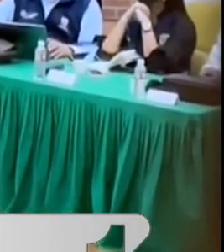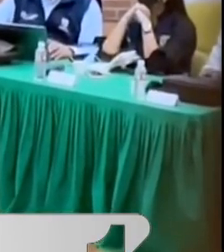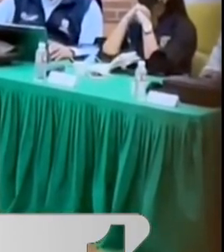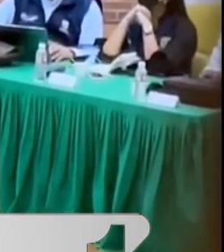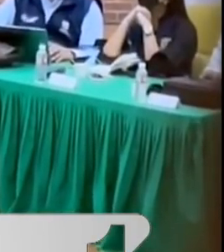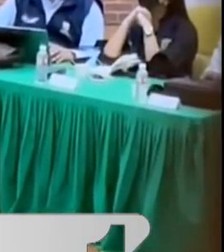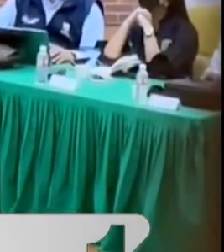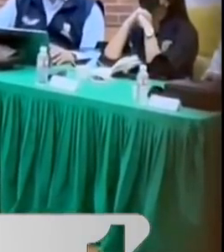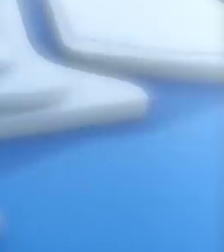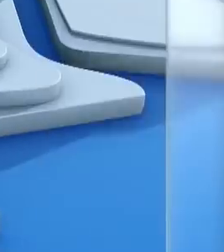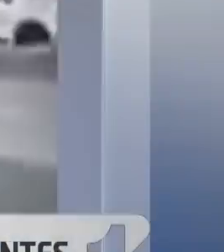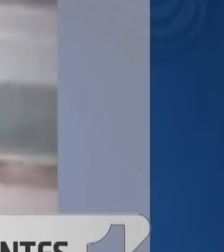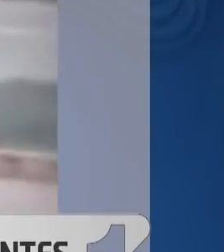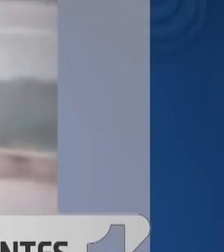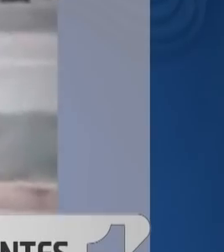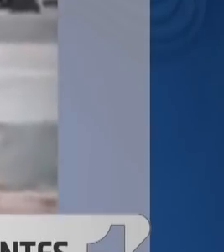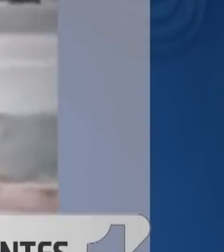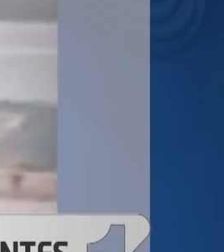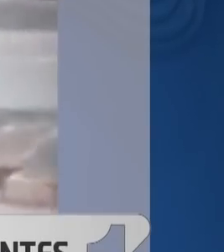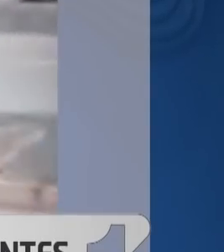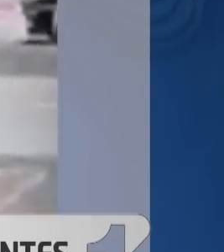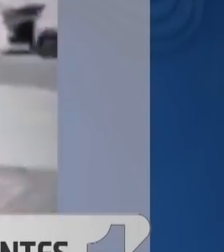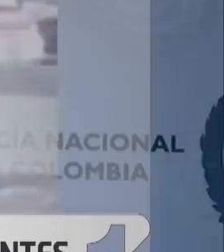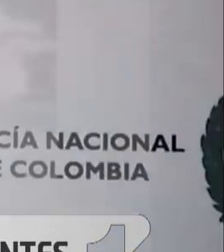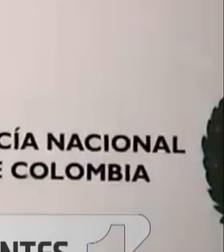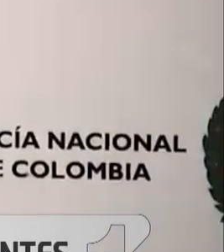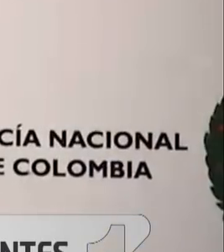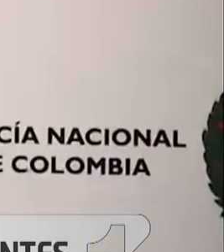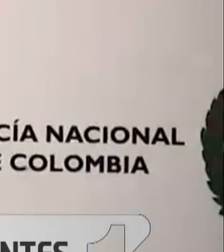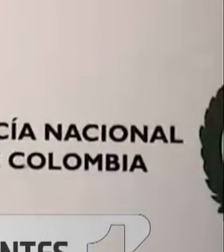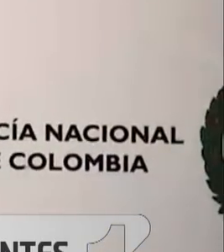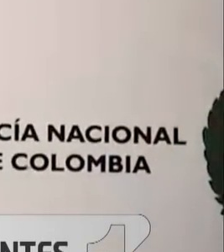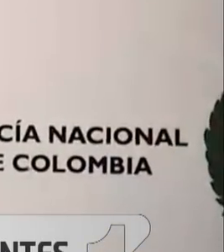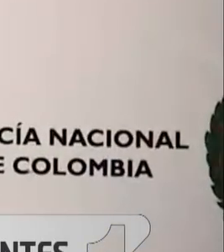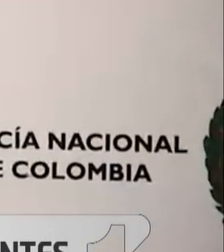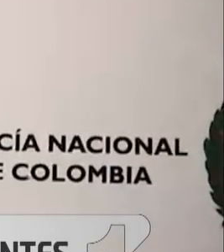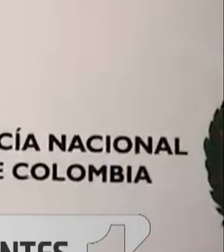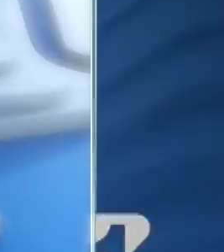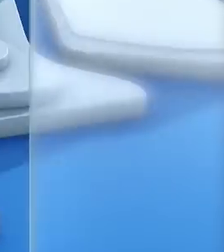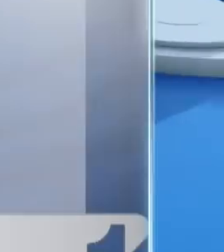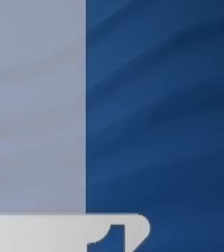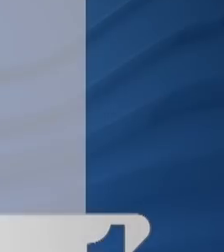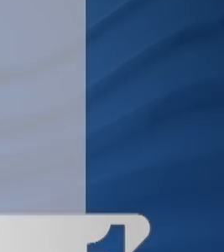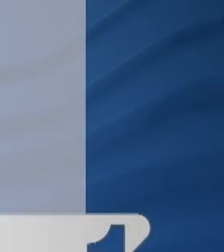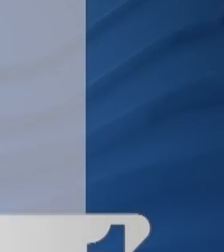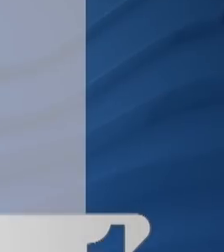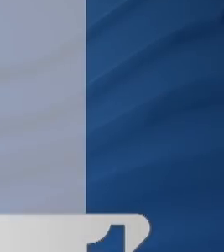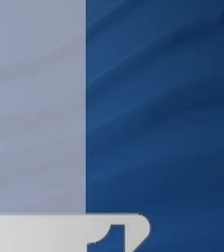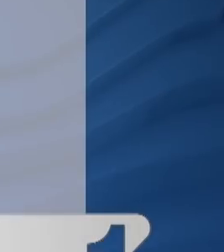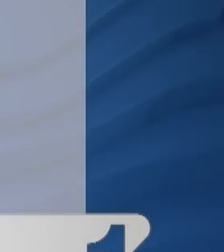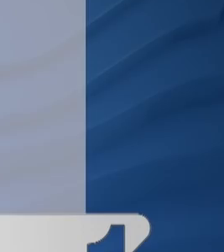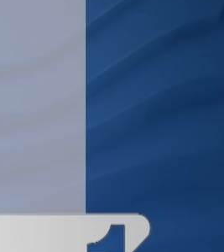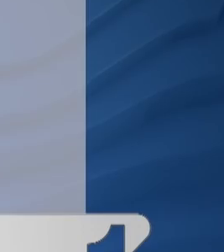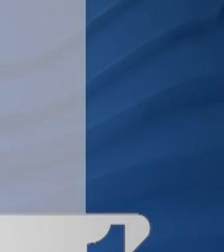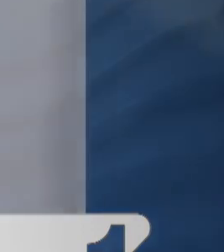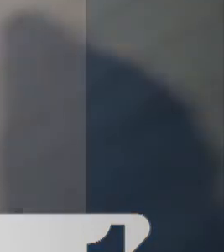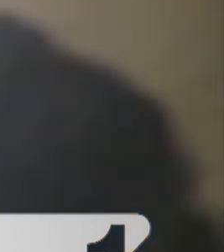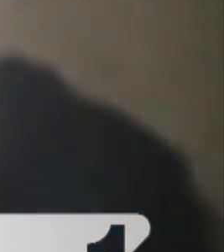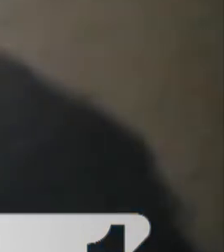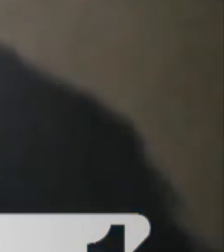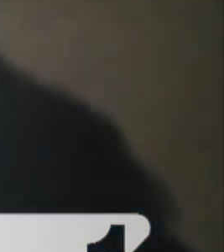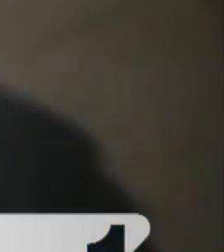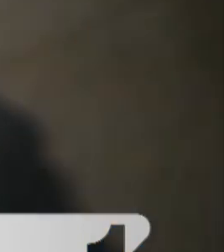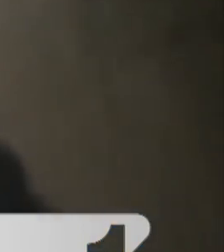a todo su gabinete? Se entrega hombre que dispara contra manifestación en Medellín. Daños en Transmilenio cuestan más